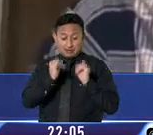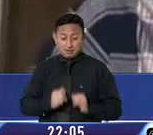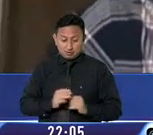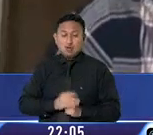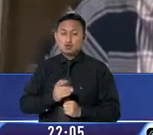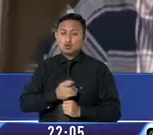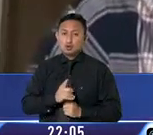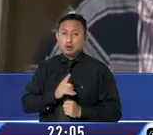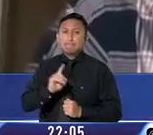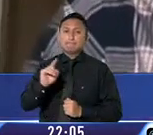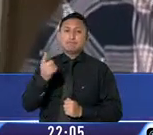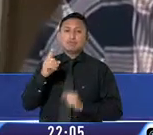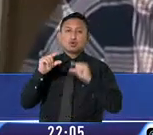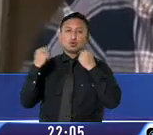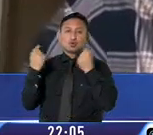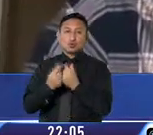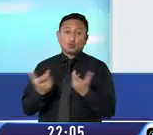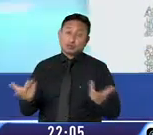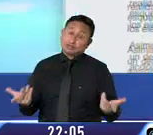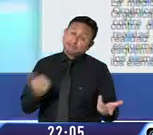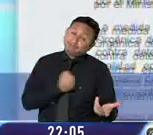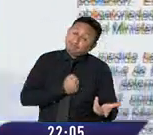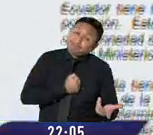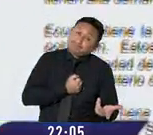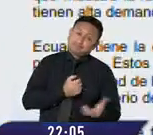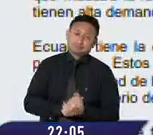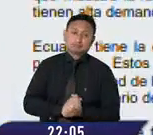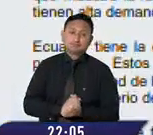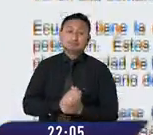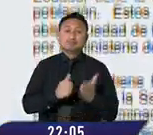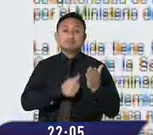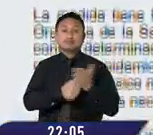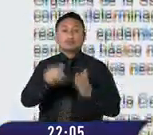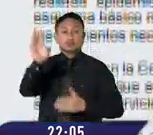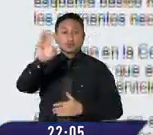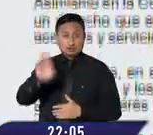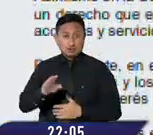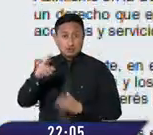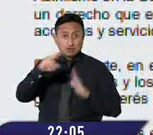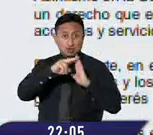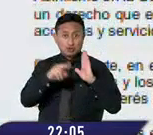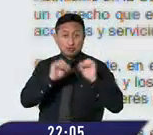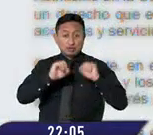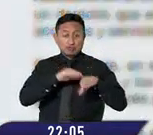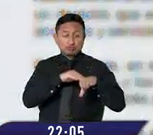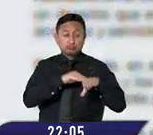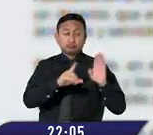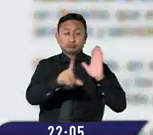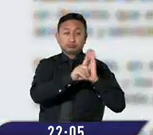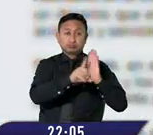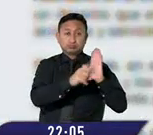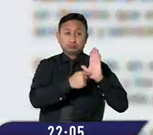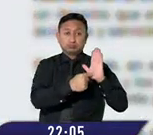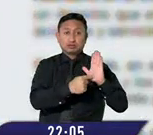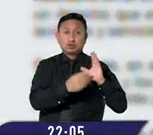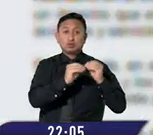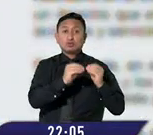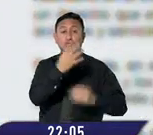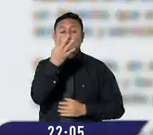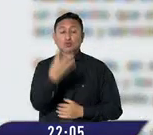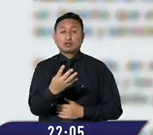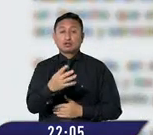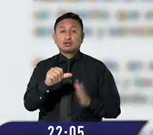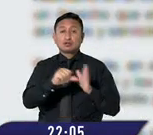va a tener que sacrificarse. El Ministerio de Salud Pública aclara que la medida tiene fundamento legal en el numeral 4